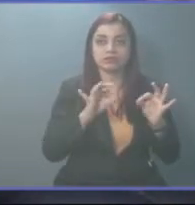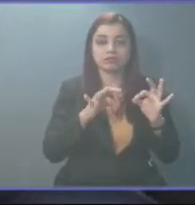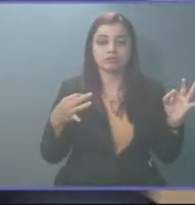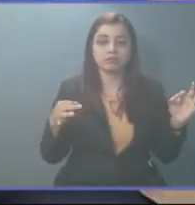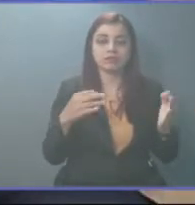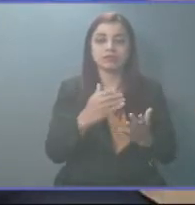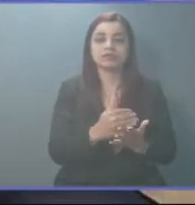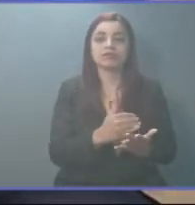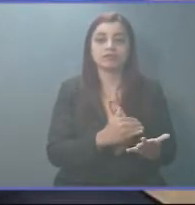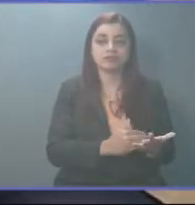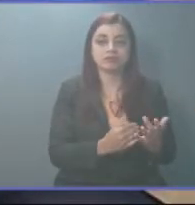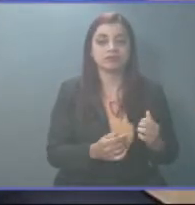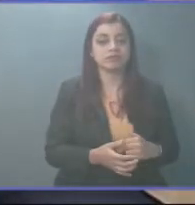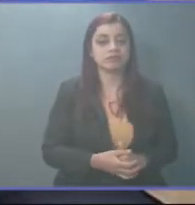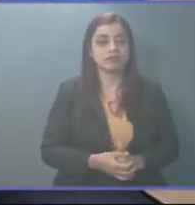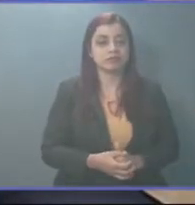manera.